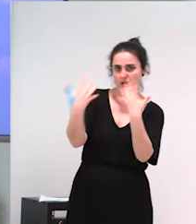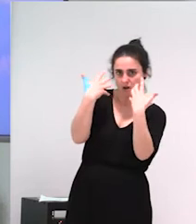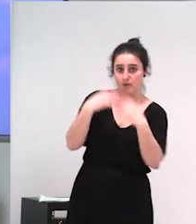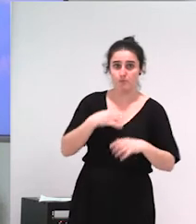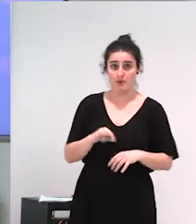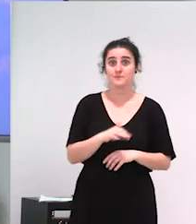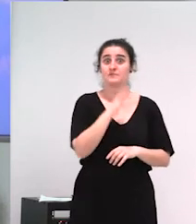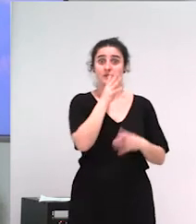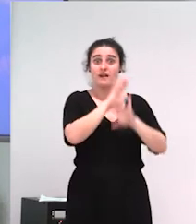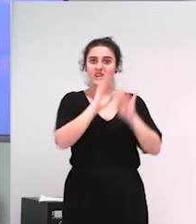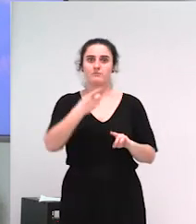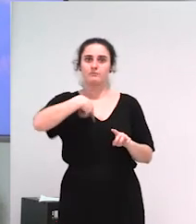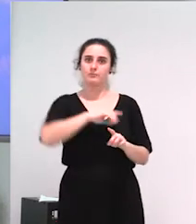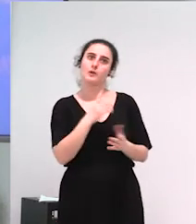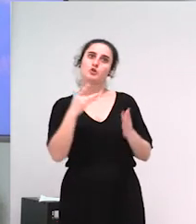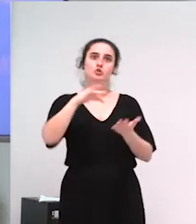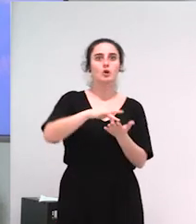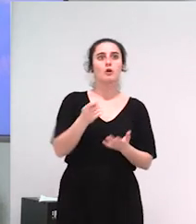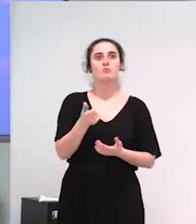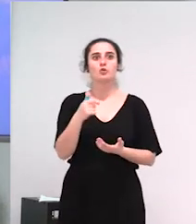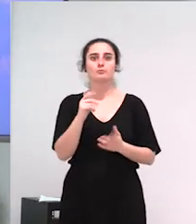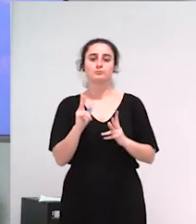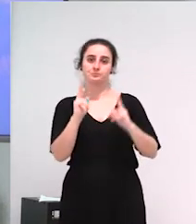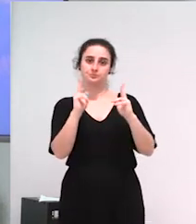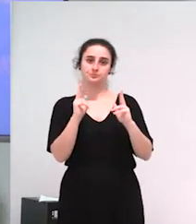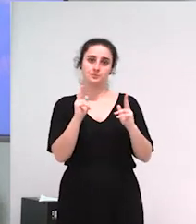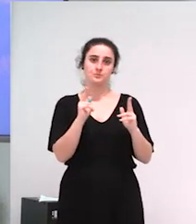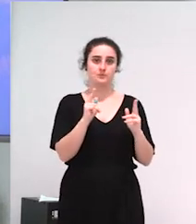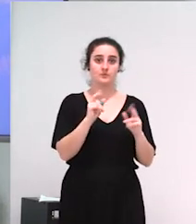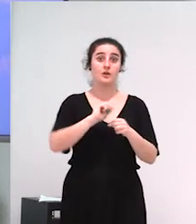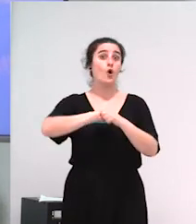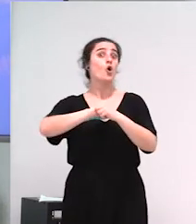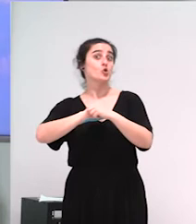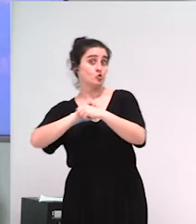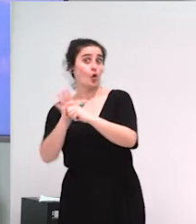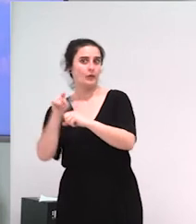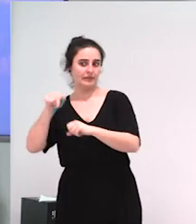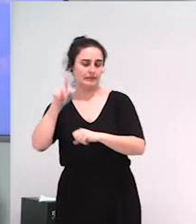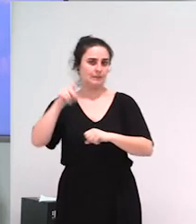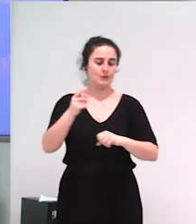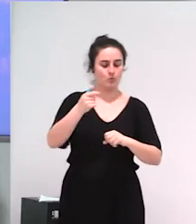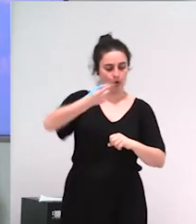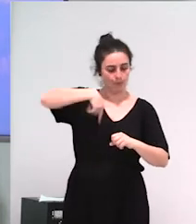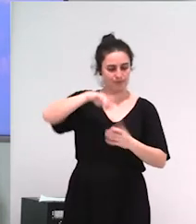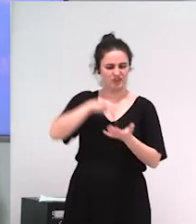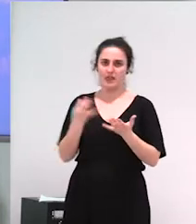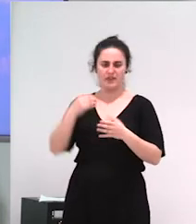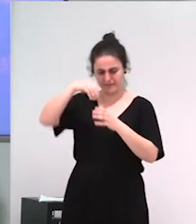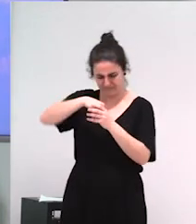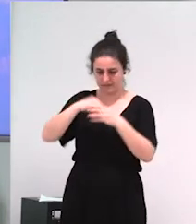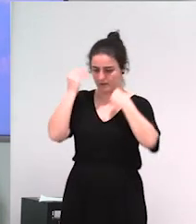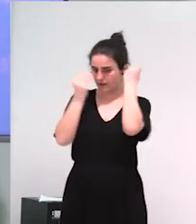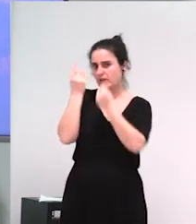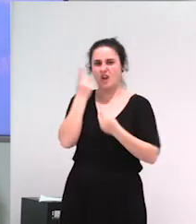Creo que, pues, nos ha tocado una parte de, junto con el COVID, hacer una reflexión interna, hacer una reflexión de cómo